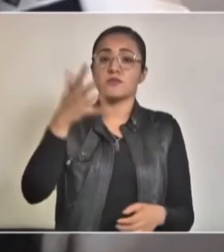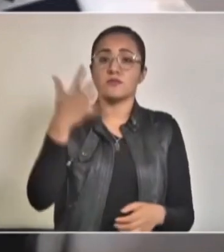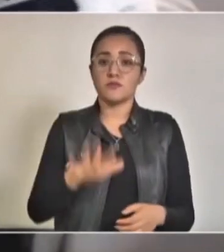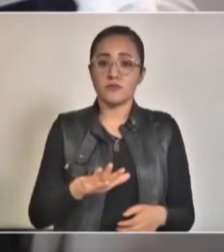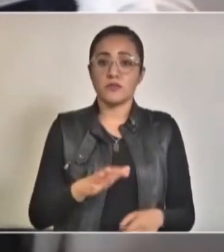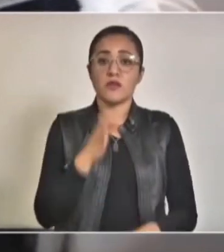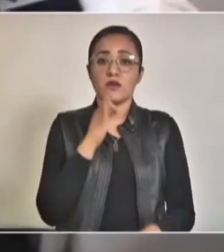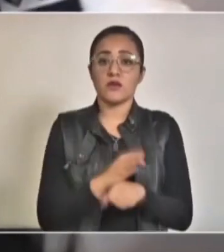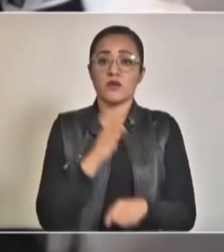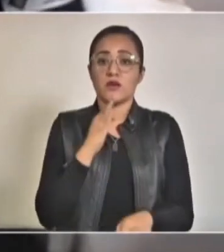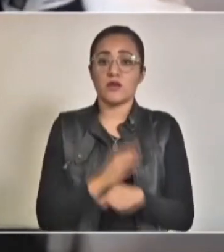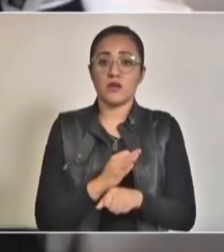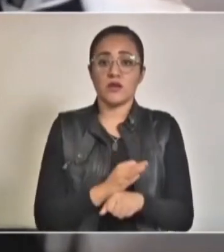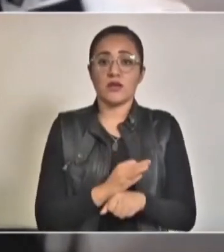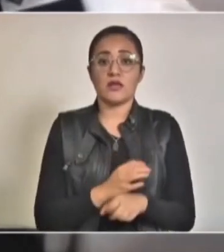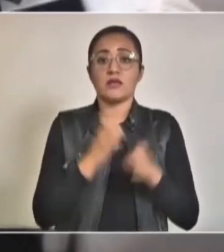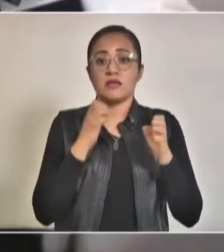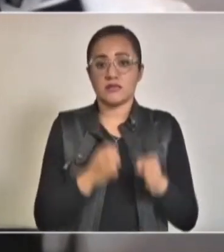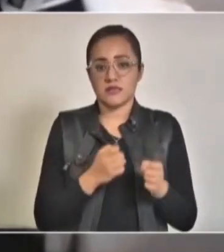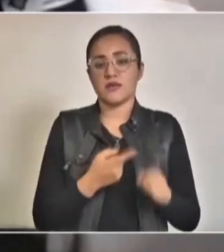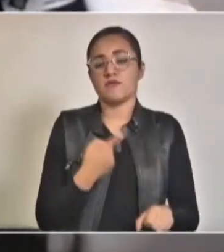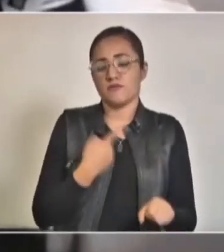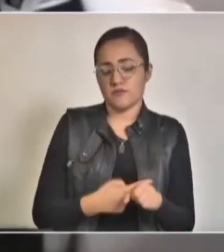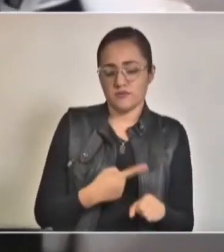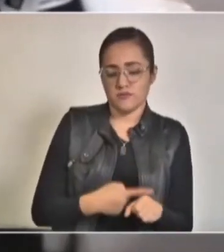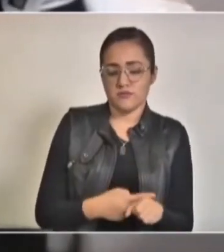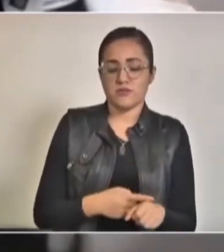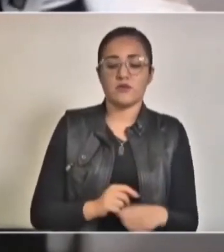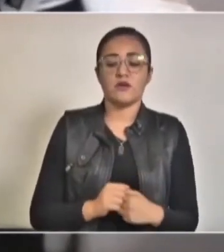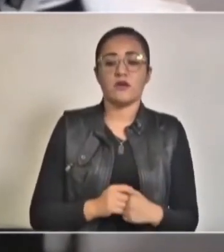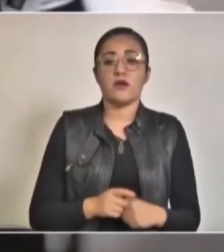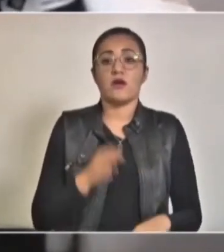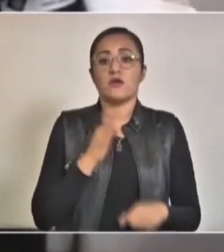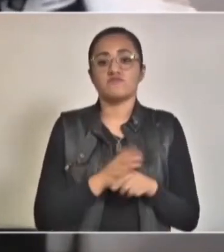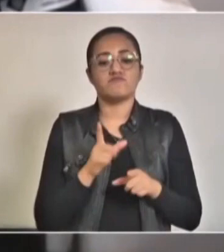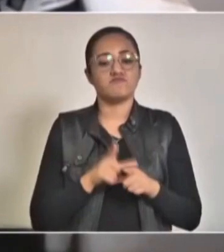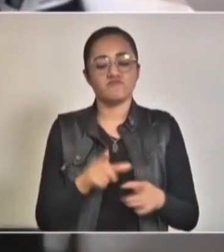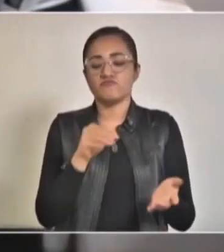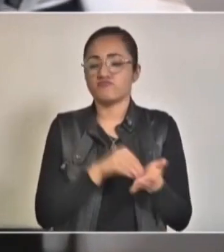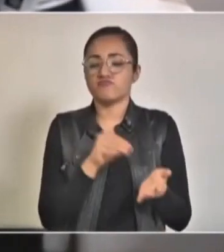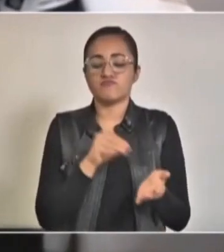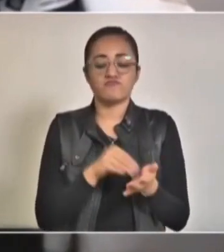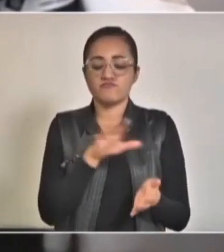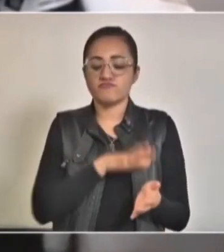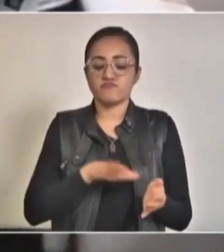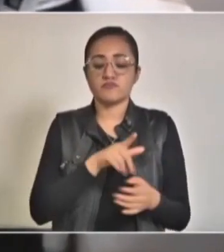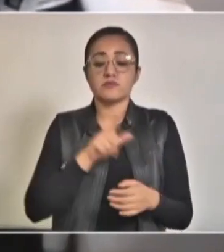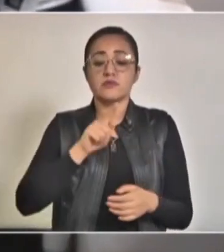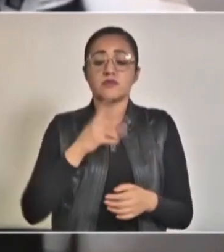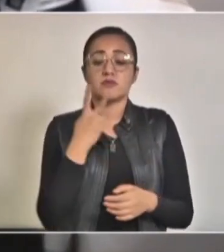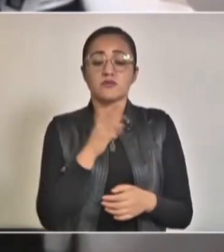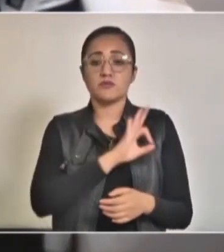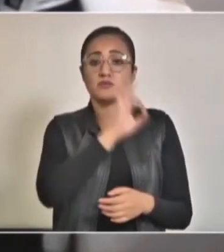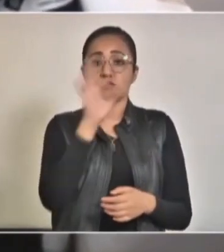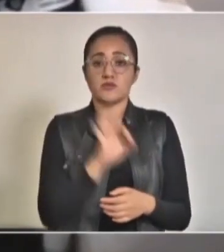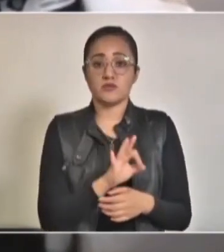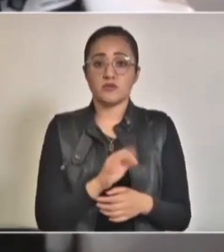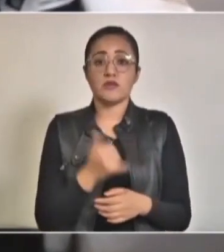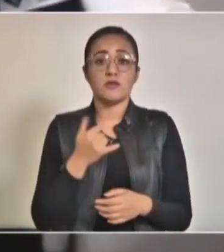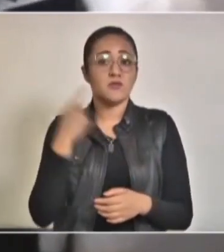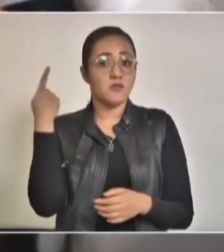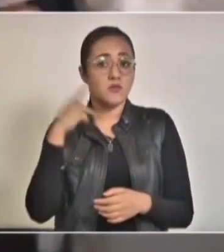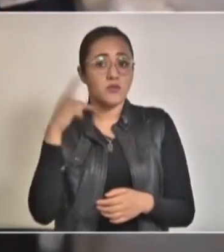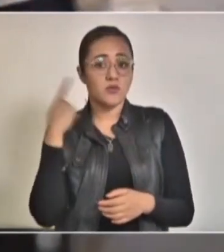210 se encuentran activos. La incidencia continúa en la zona conurbada con el 74% y en